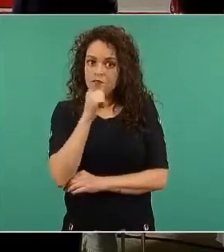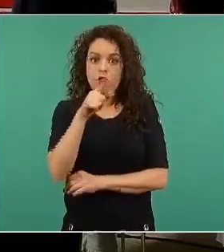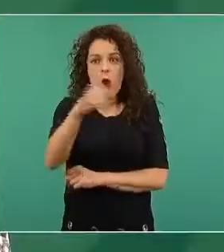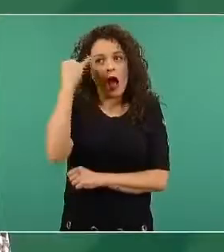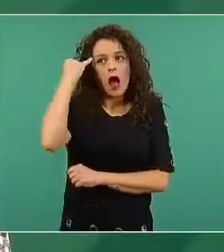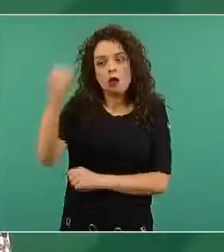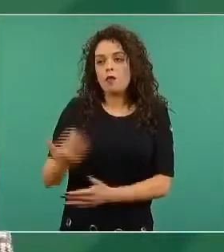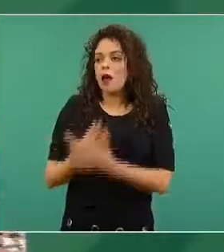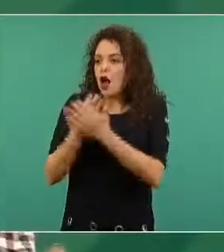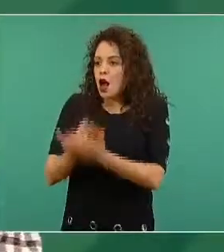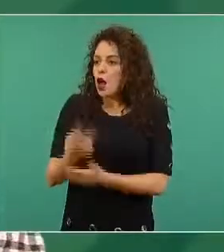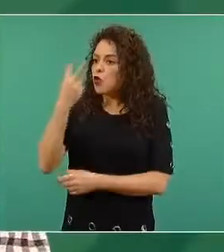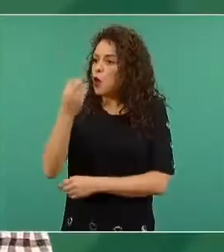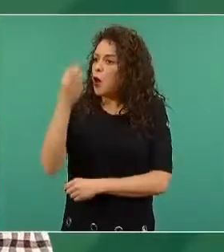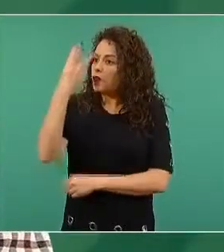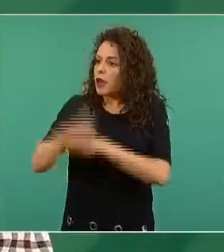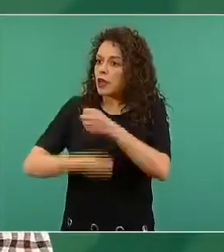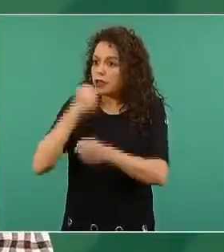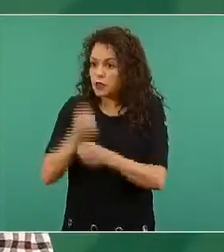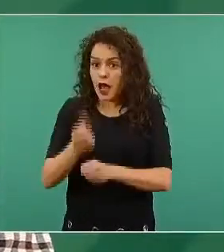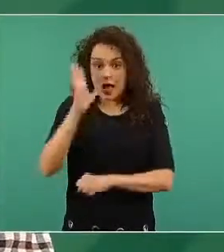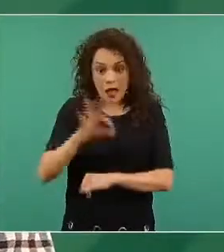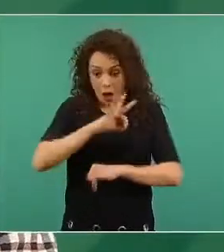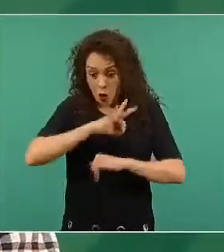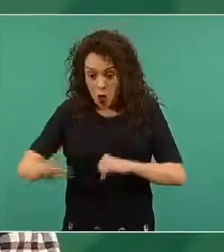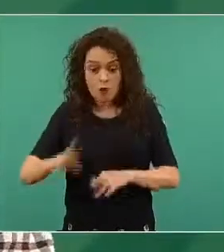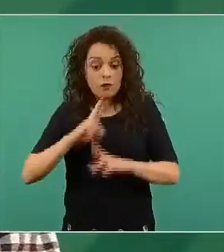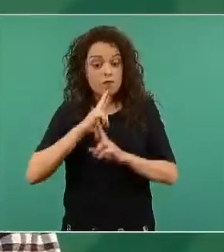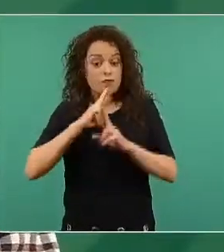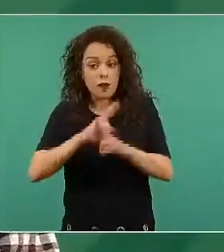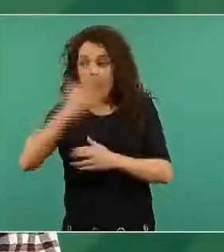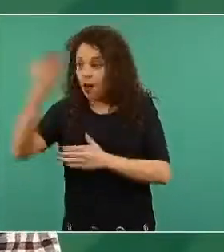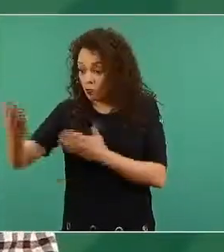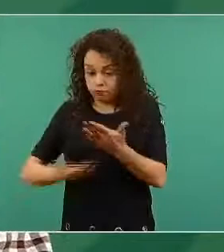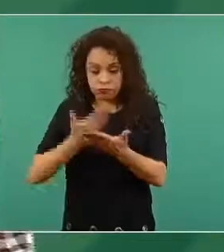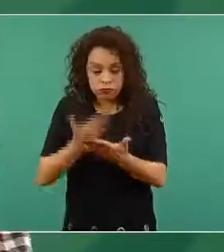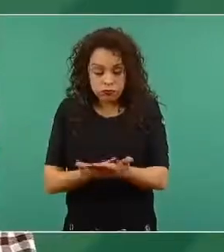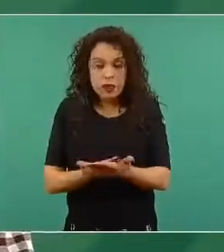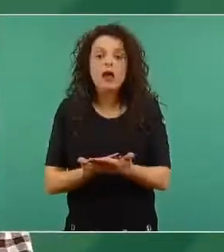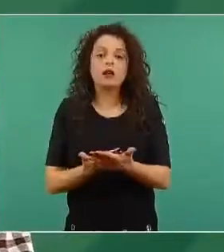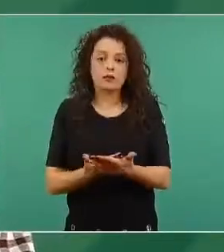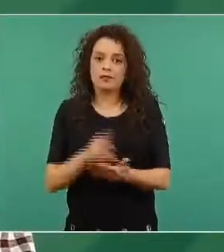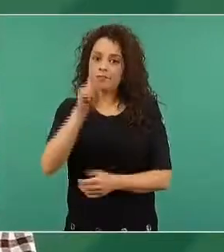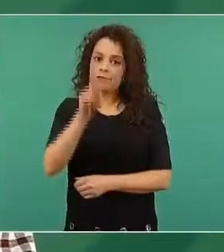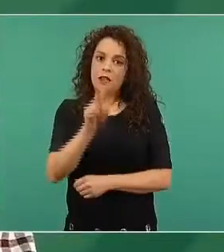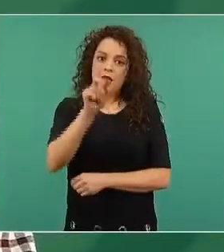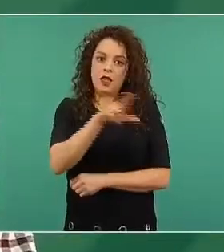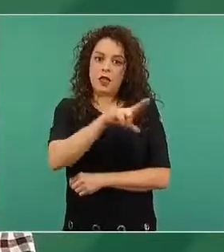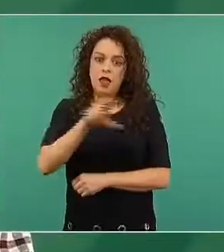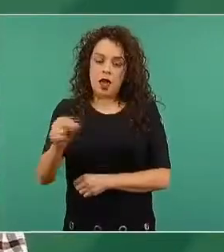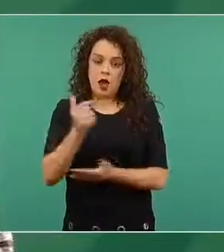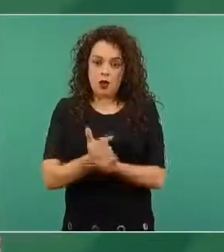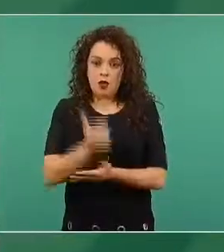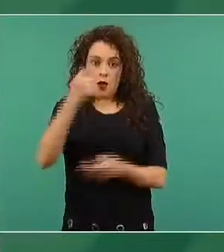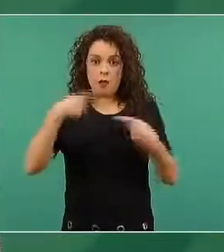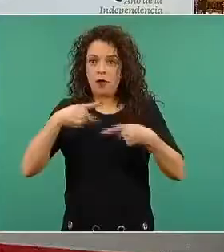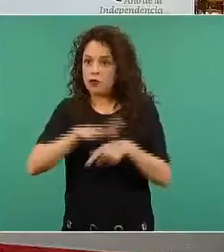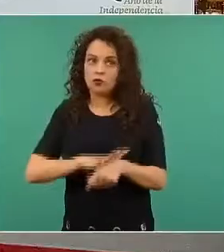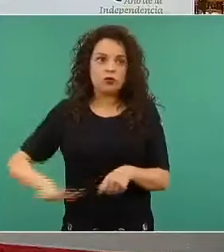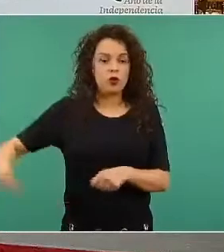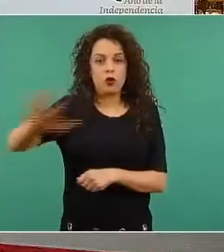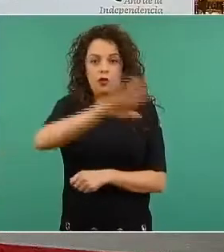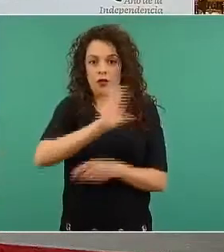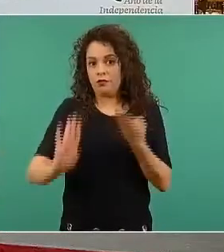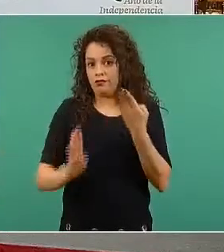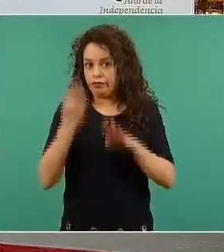2 o 3 años hasta tener resultados finales, pues habría un daño importante a la población.